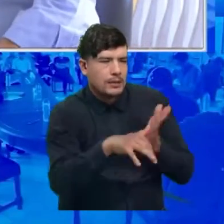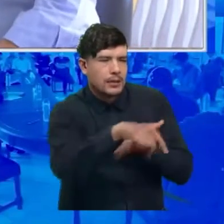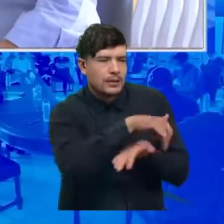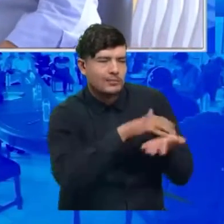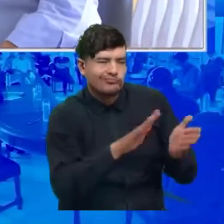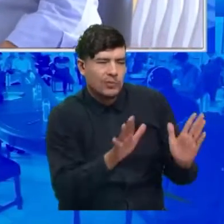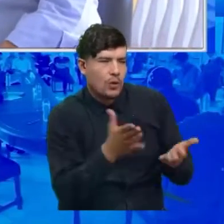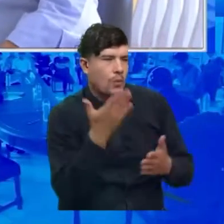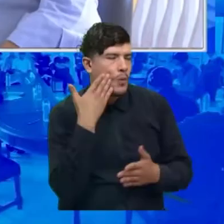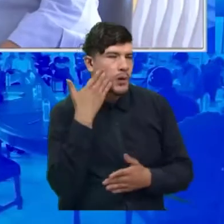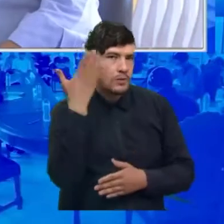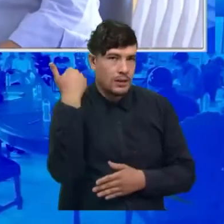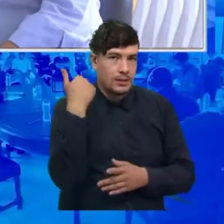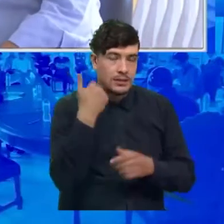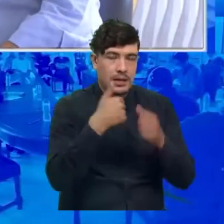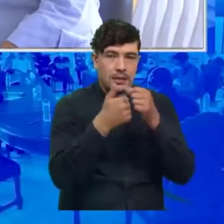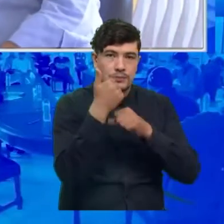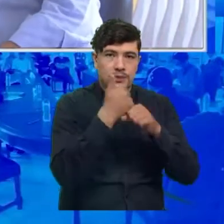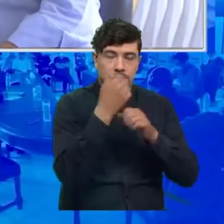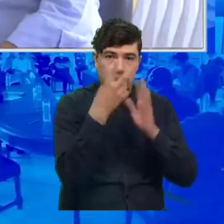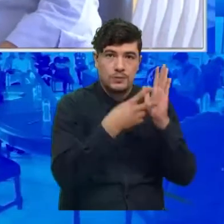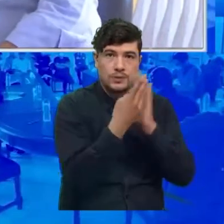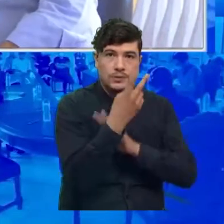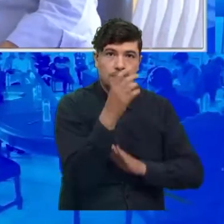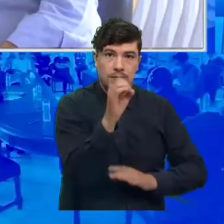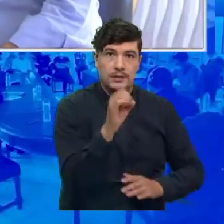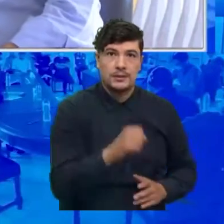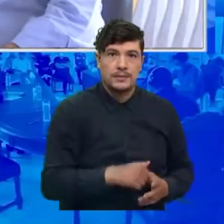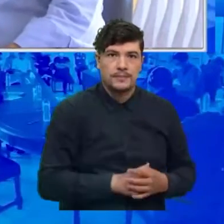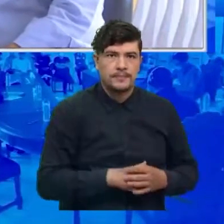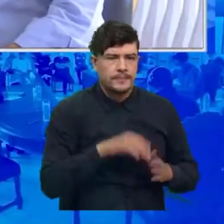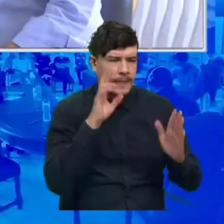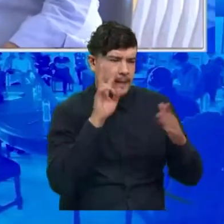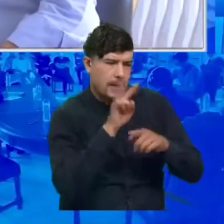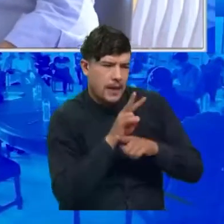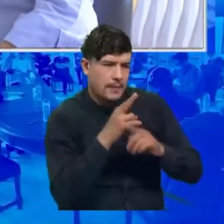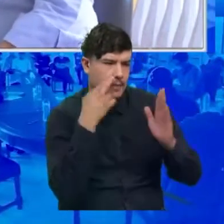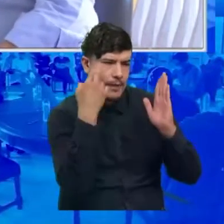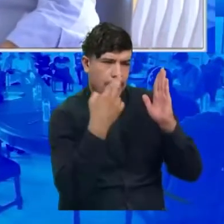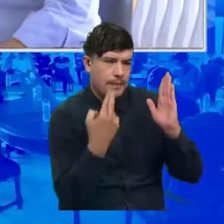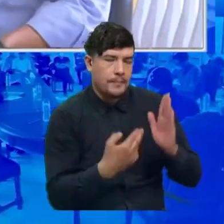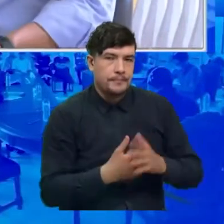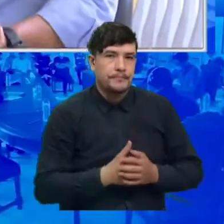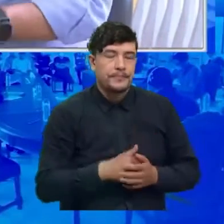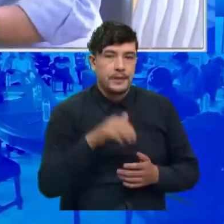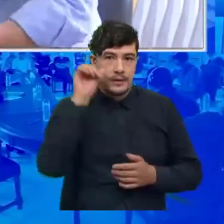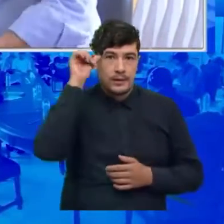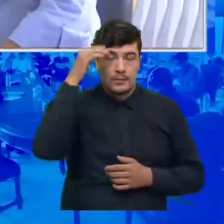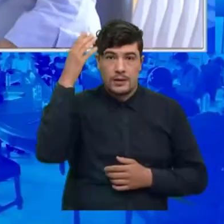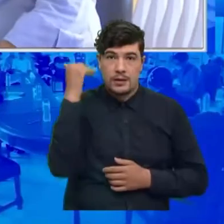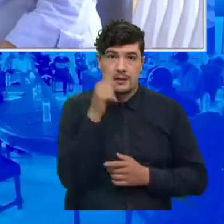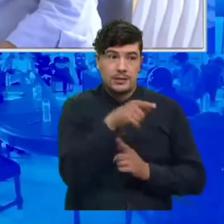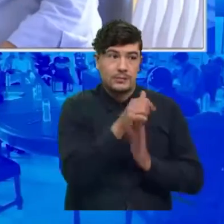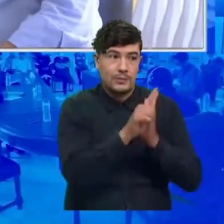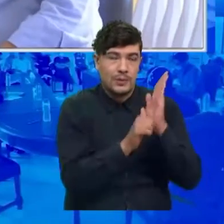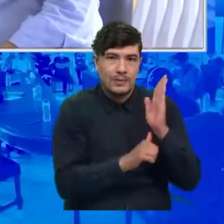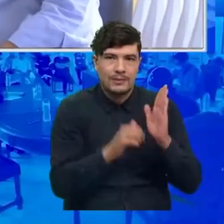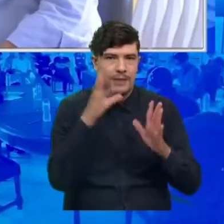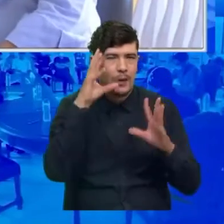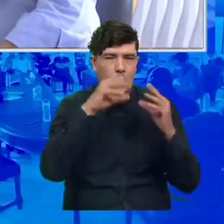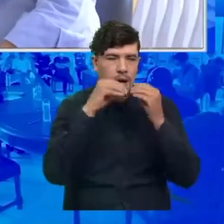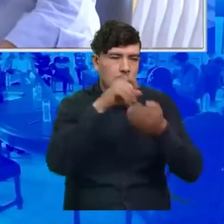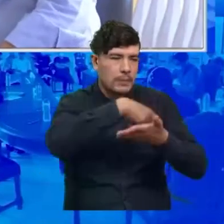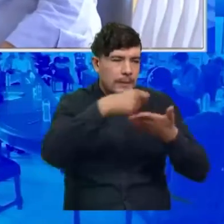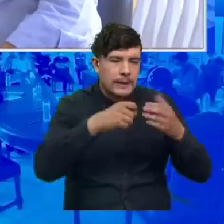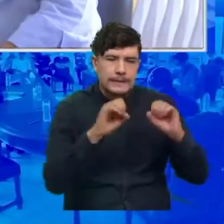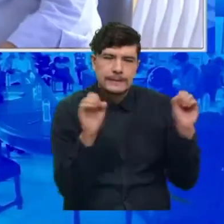año 2020 recordemos que un programa que no estaba contratado tuvimos que hacer todo un